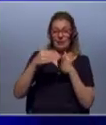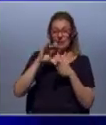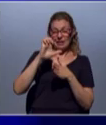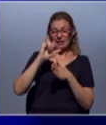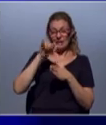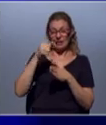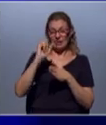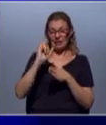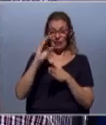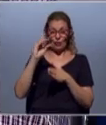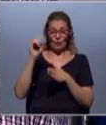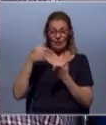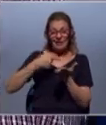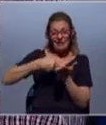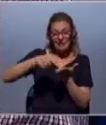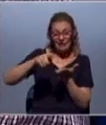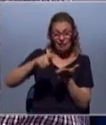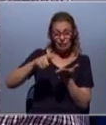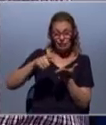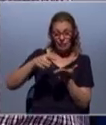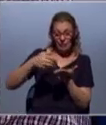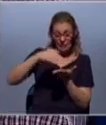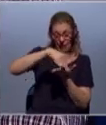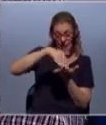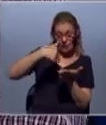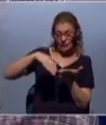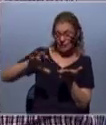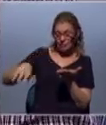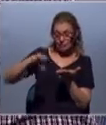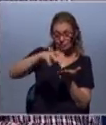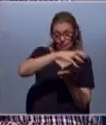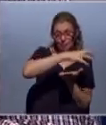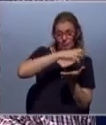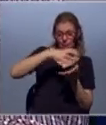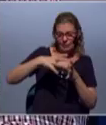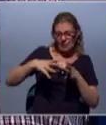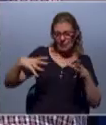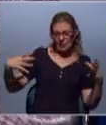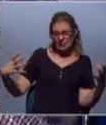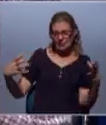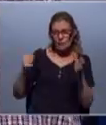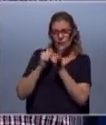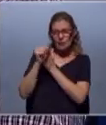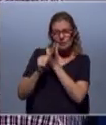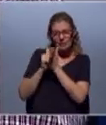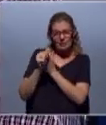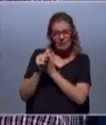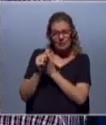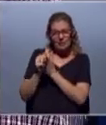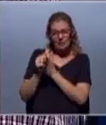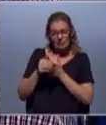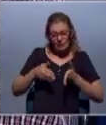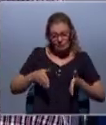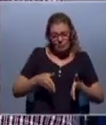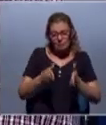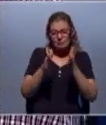centro de la paga por ella en realidad que las ciudades crecían alredor de la vida incluso a mí me han reprochado queremos el está el tren cya fe pasa por ahí claro